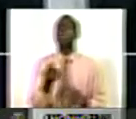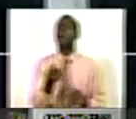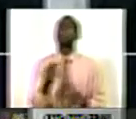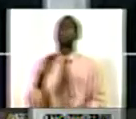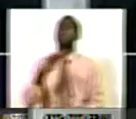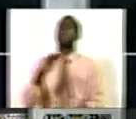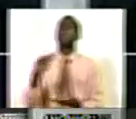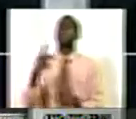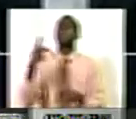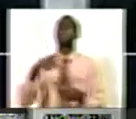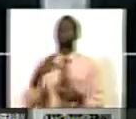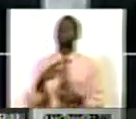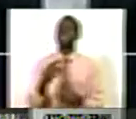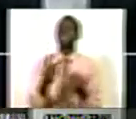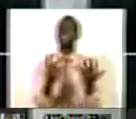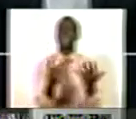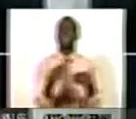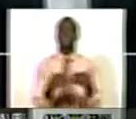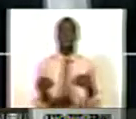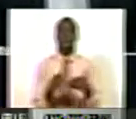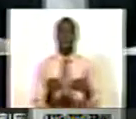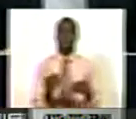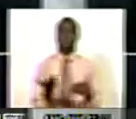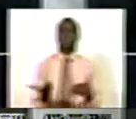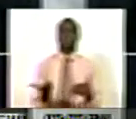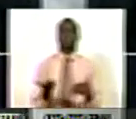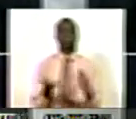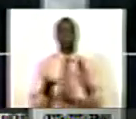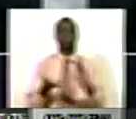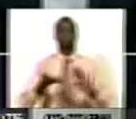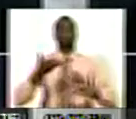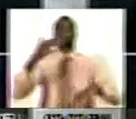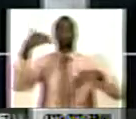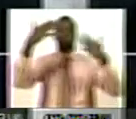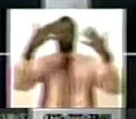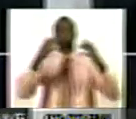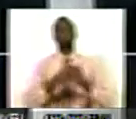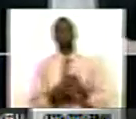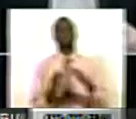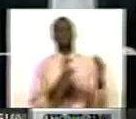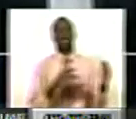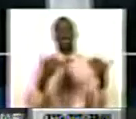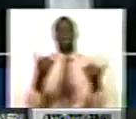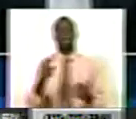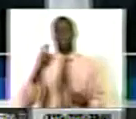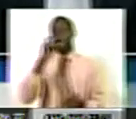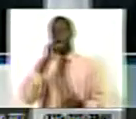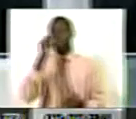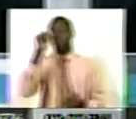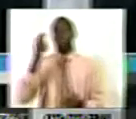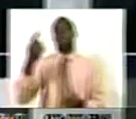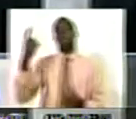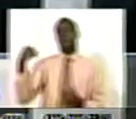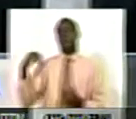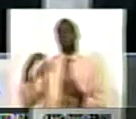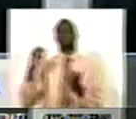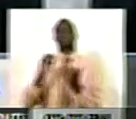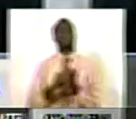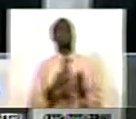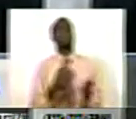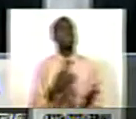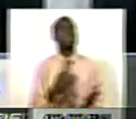el petróleo venezolano en $7. Bueno, igualmente el presidente Maduro le tocó el año pasado llegar a unos